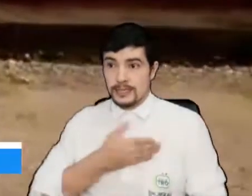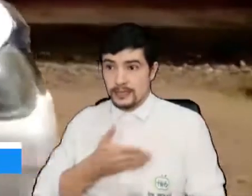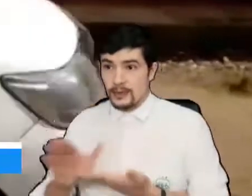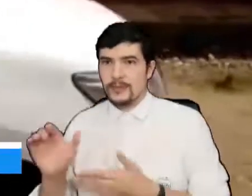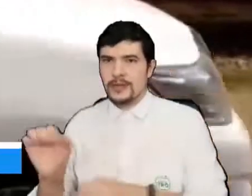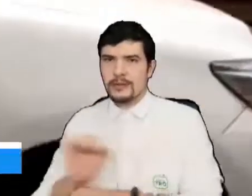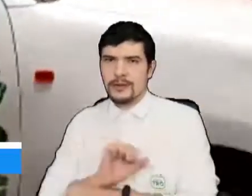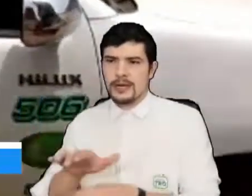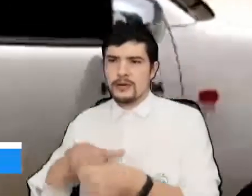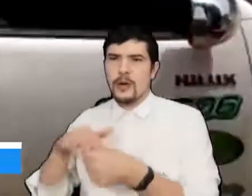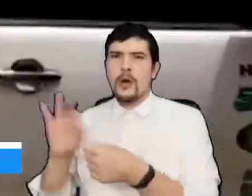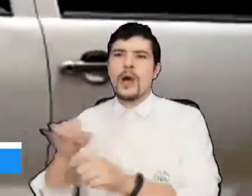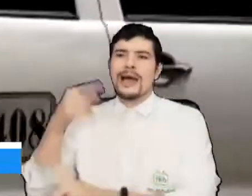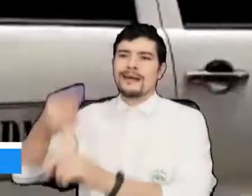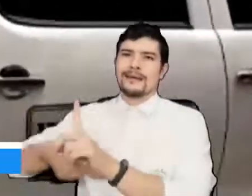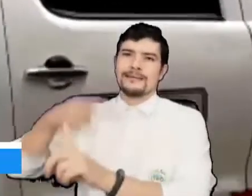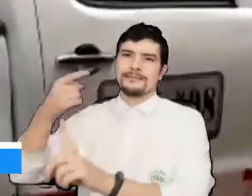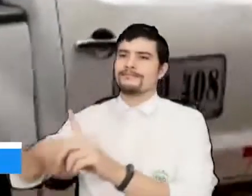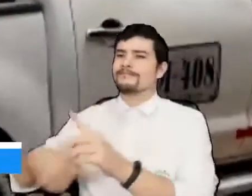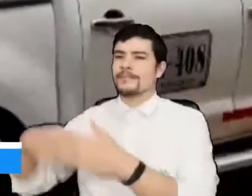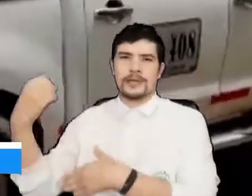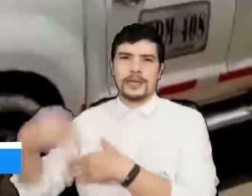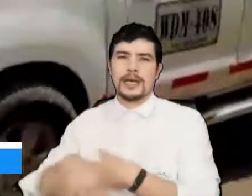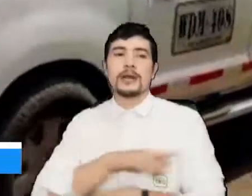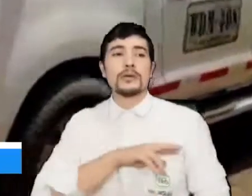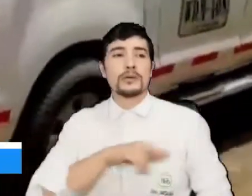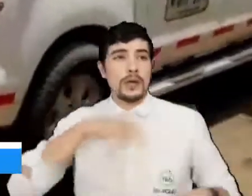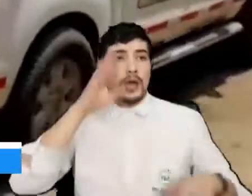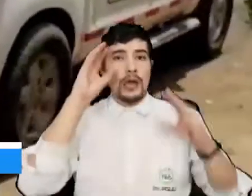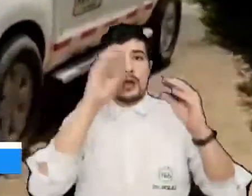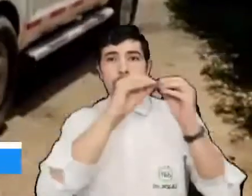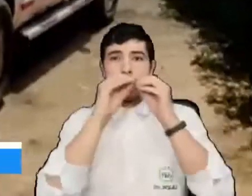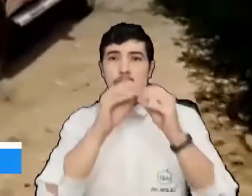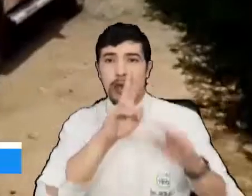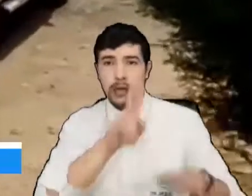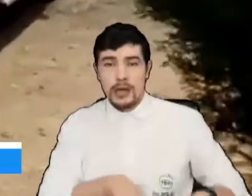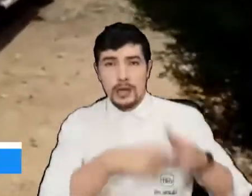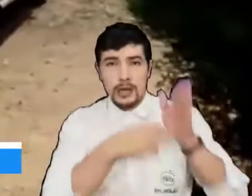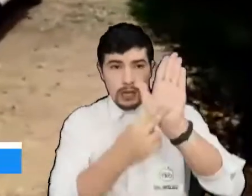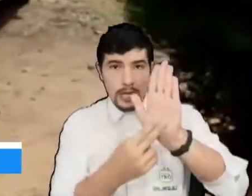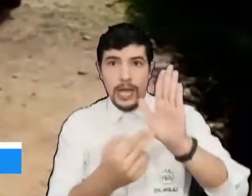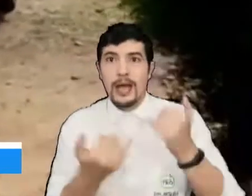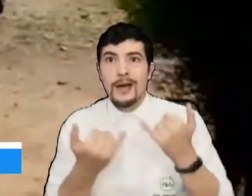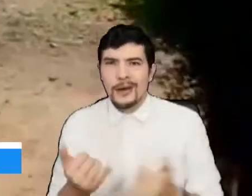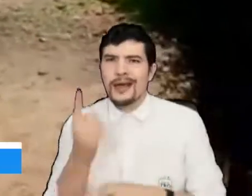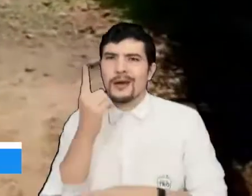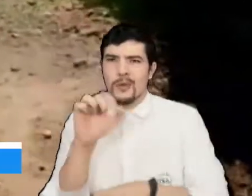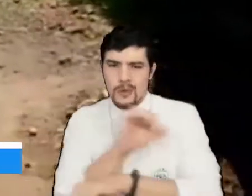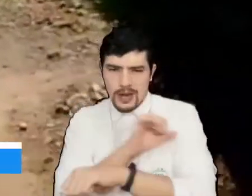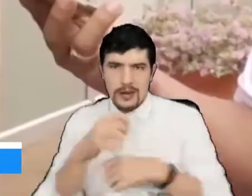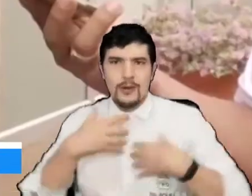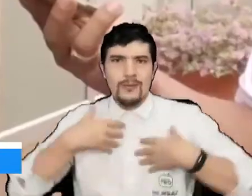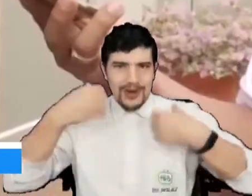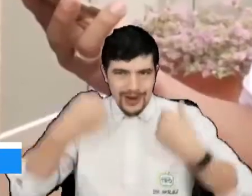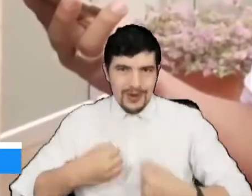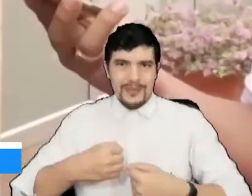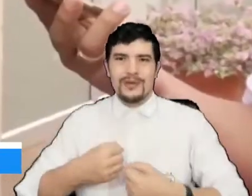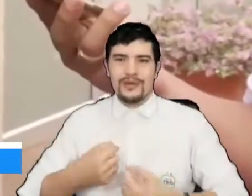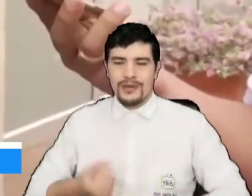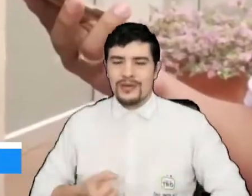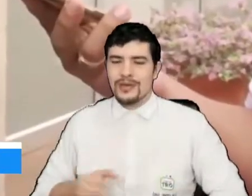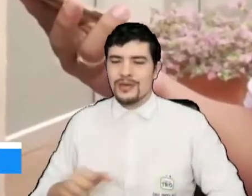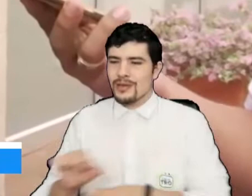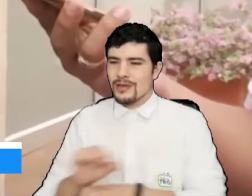costoso. Entonces logramos la gestión con la unidad. En estos momentos pues ya hay un vehículo que está operando, estamos tratando de que sea secuencial